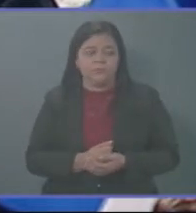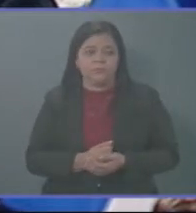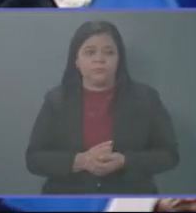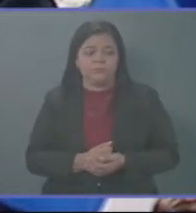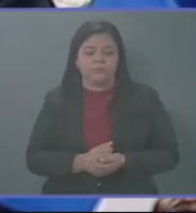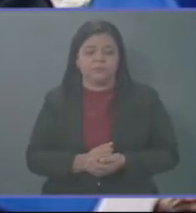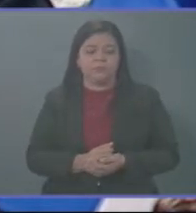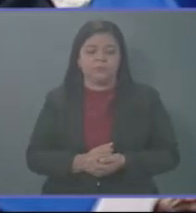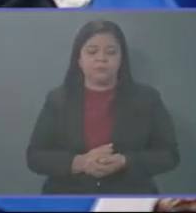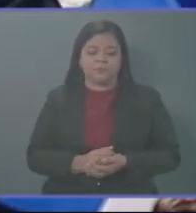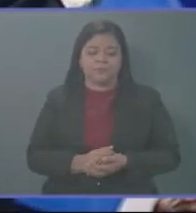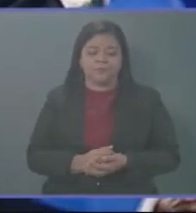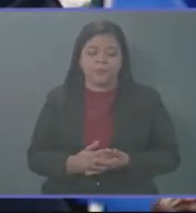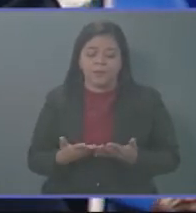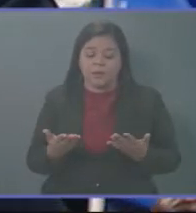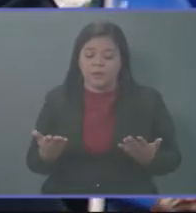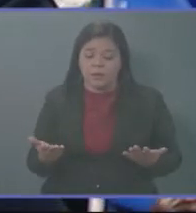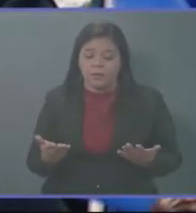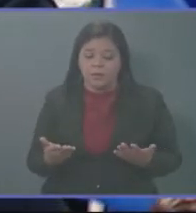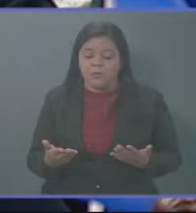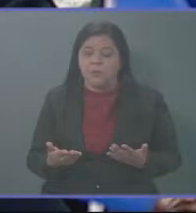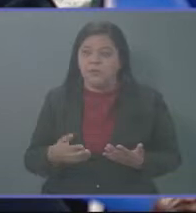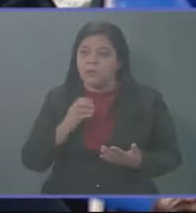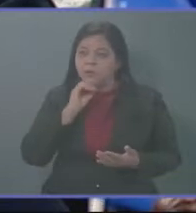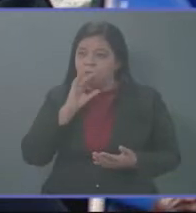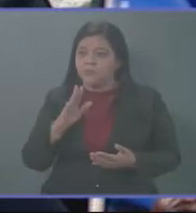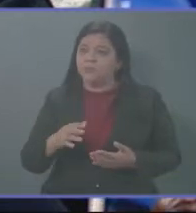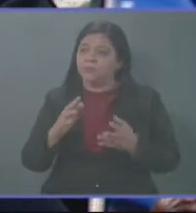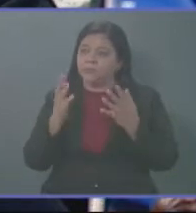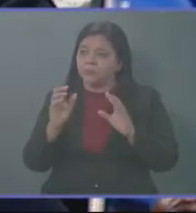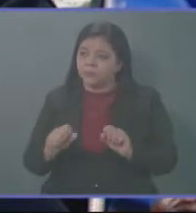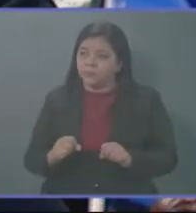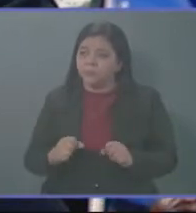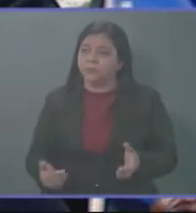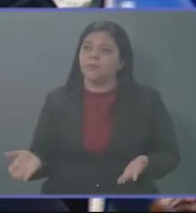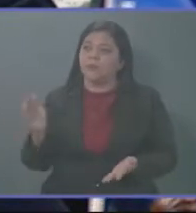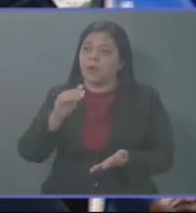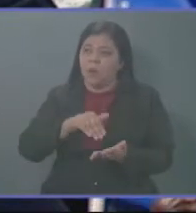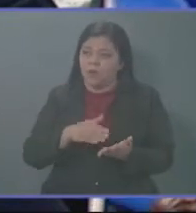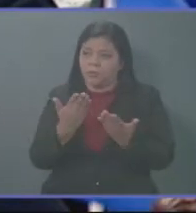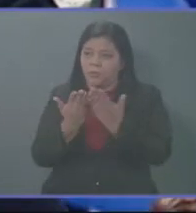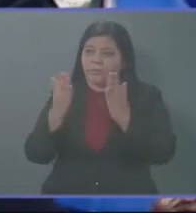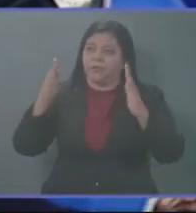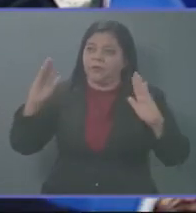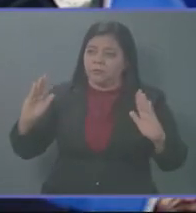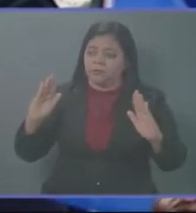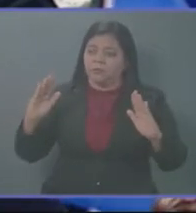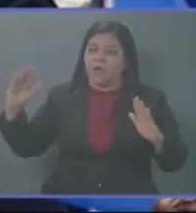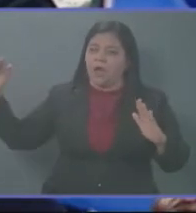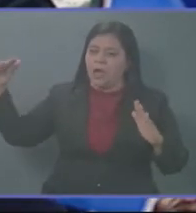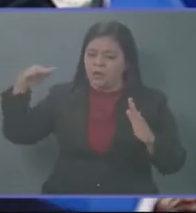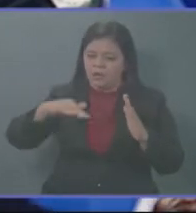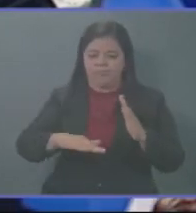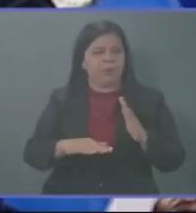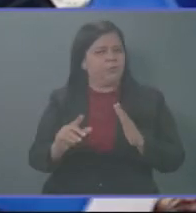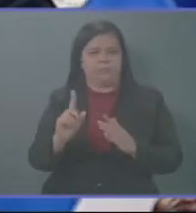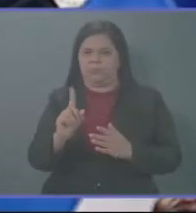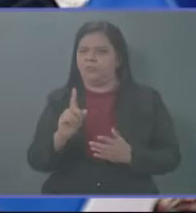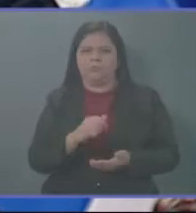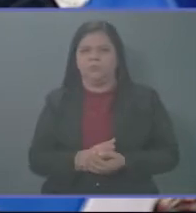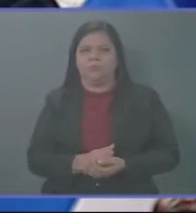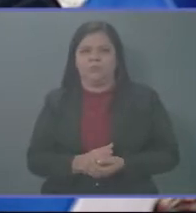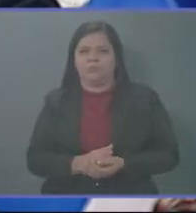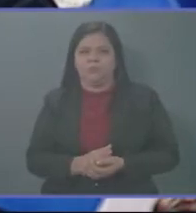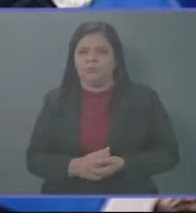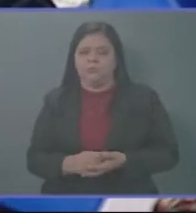o dictó que se tendría que reaperturar el aeropuerto. No se llegó a ese punto